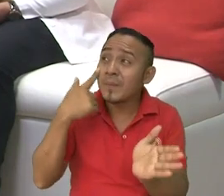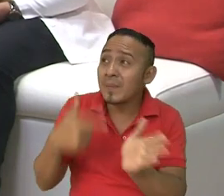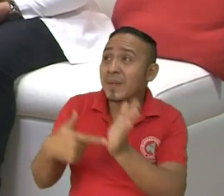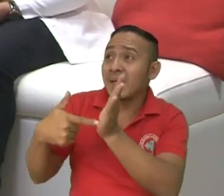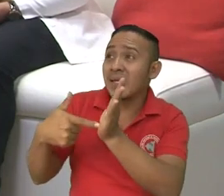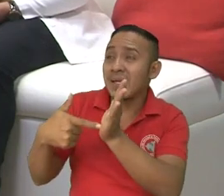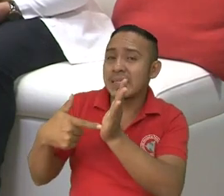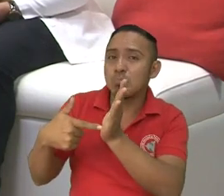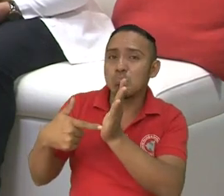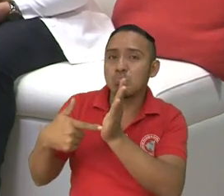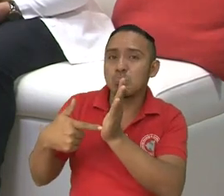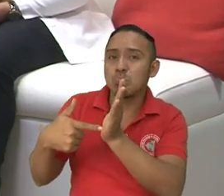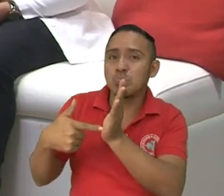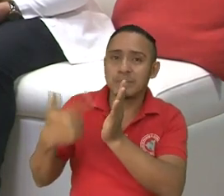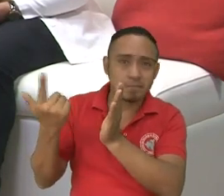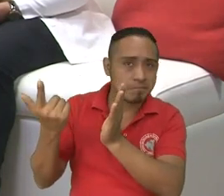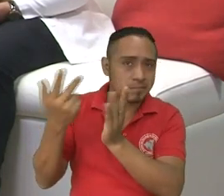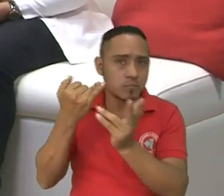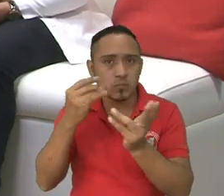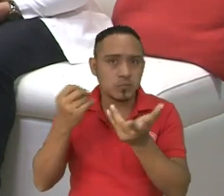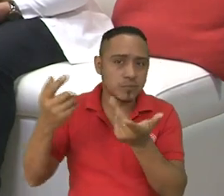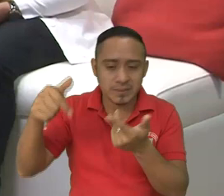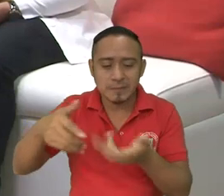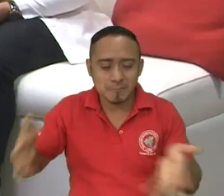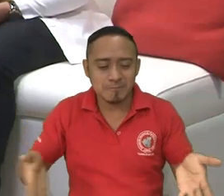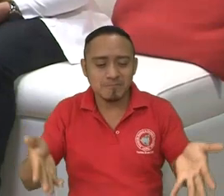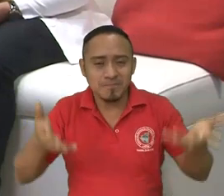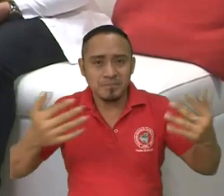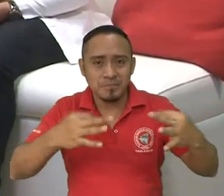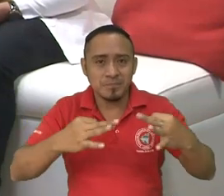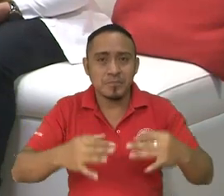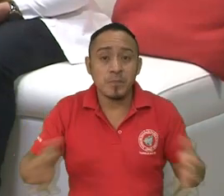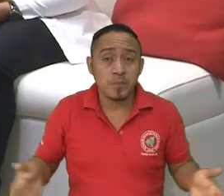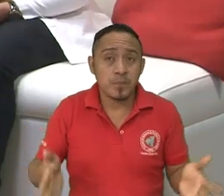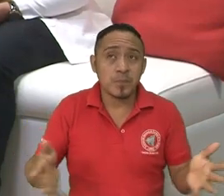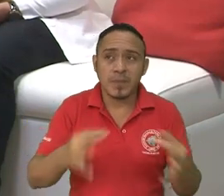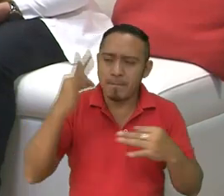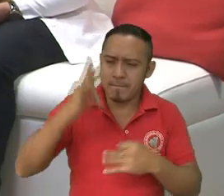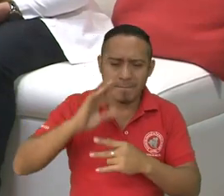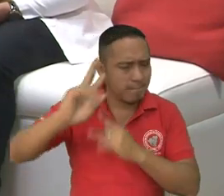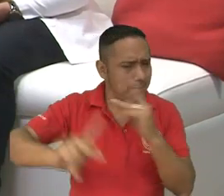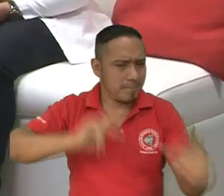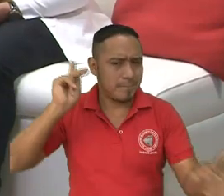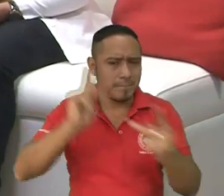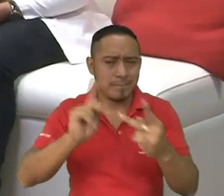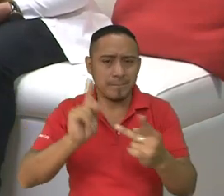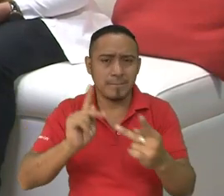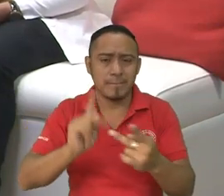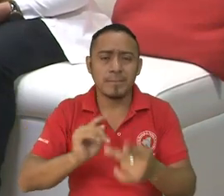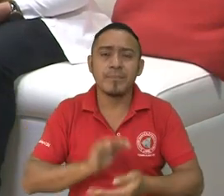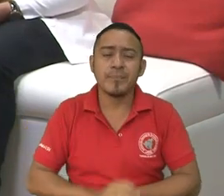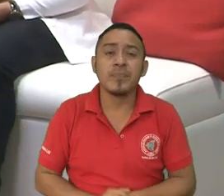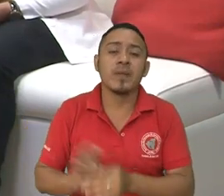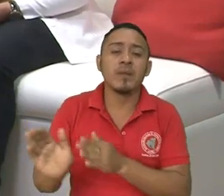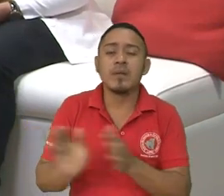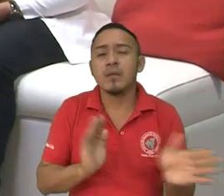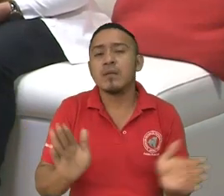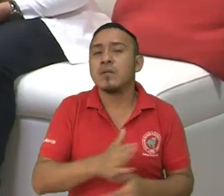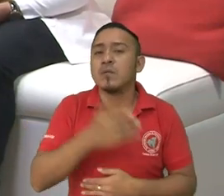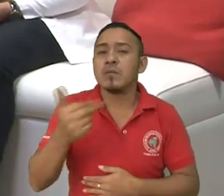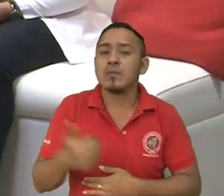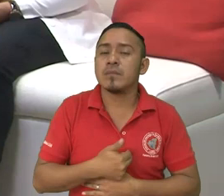dibujé. Entonces es que uno hay que animarlo, estimularlo. Animar, estimular está muy a ese bien niño, sí. ¿Qué otras cosas también